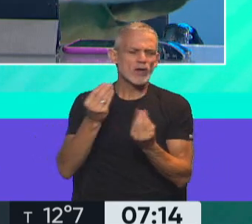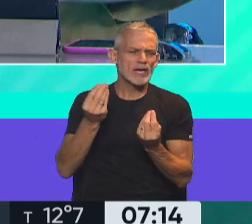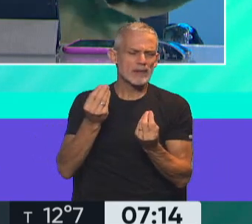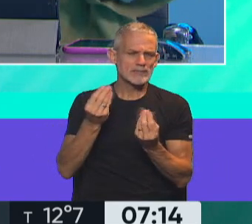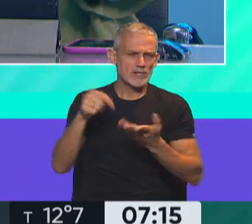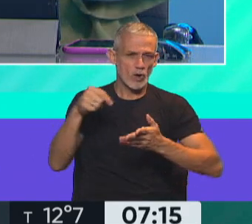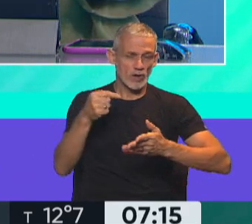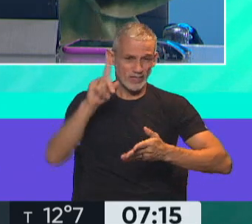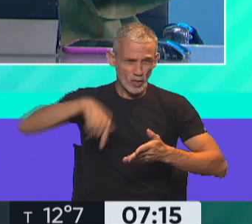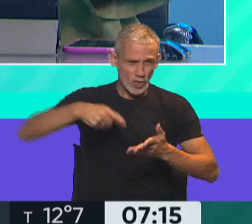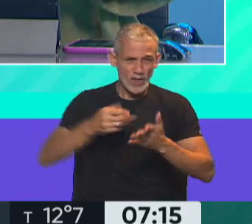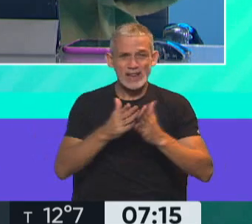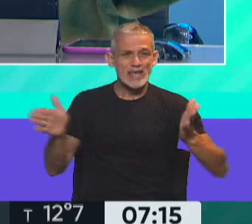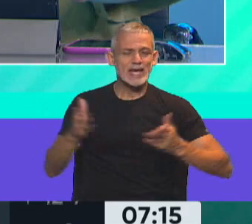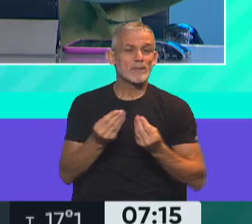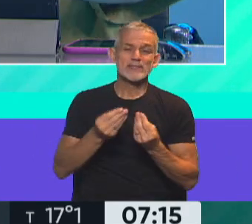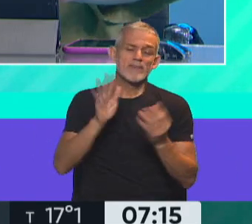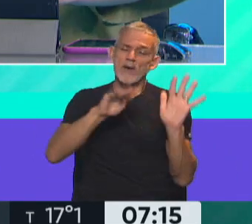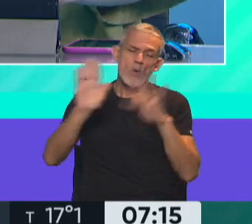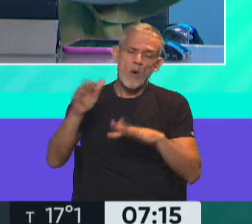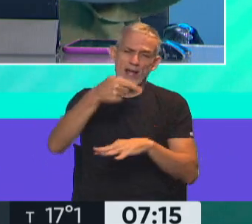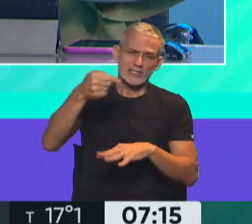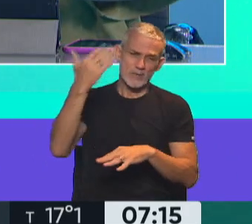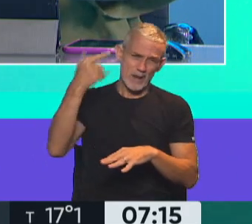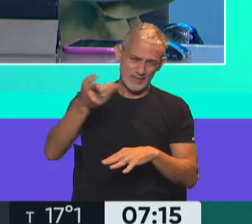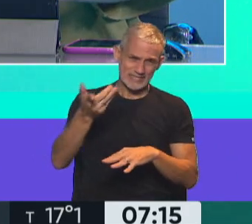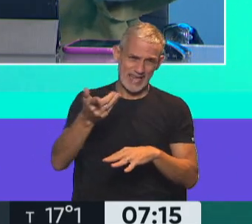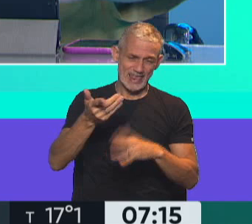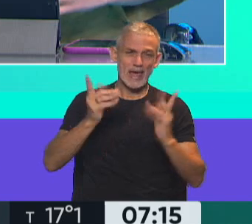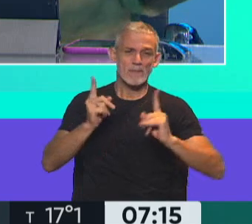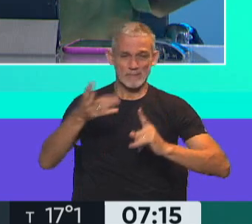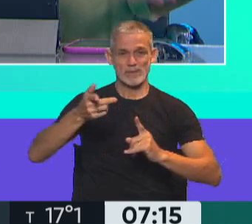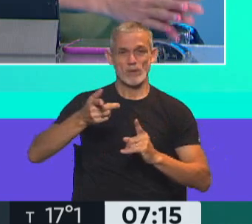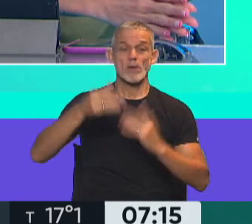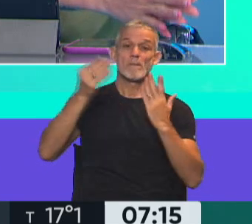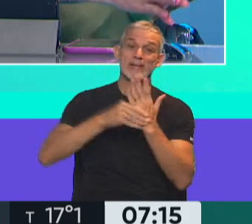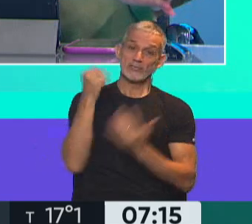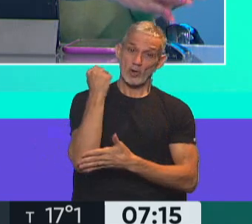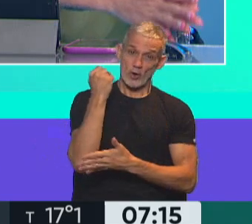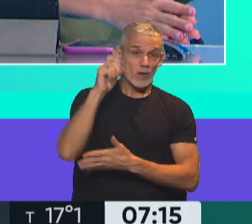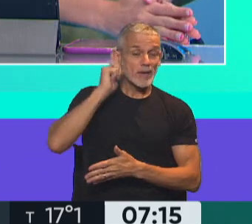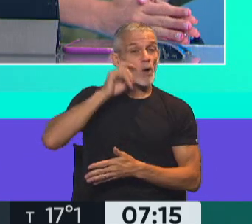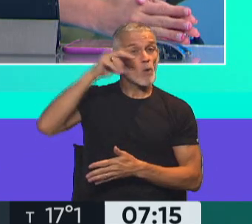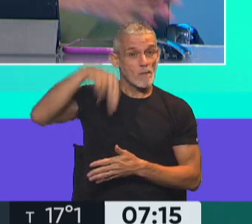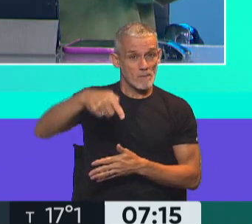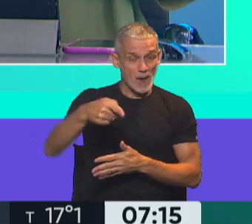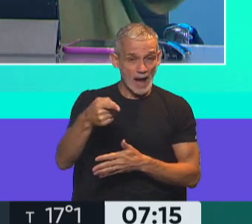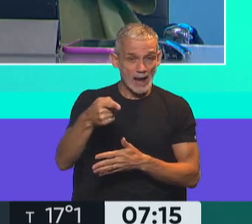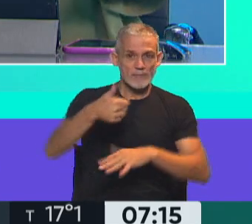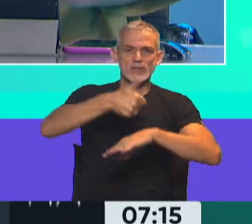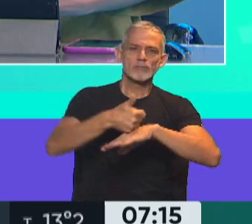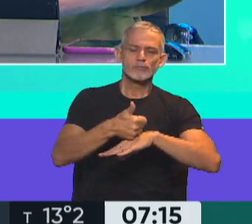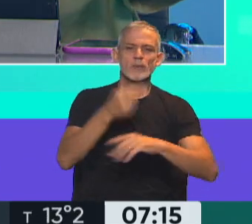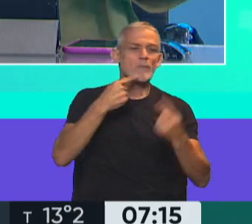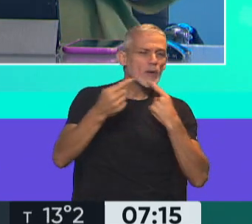ver es nuevamente las mismas imágenes de la semana pasada, Sí. en la que estaba el ministro de Economía, Martín Guzmán,